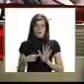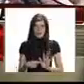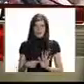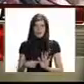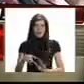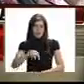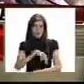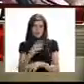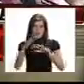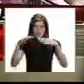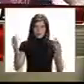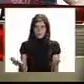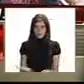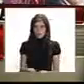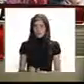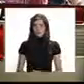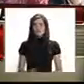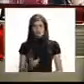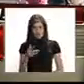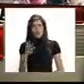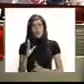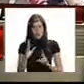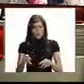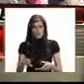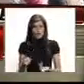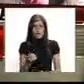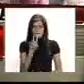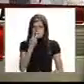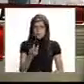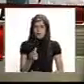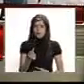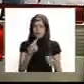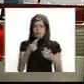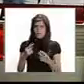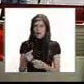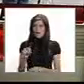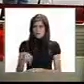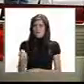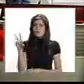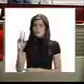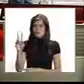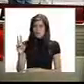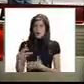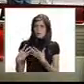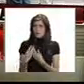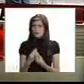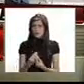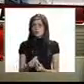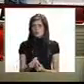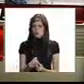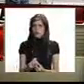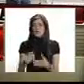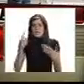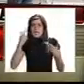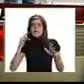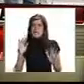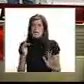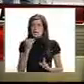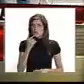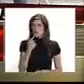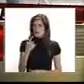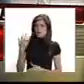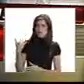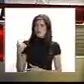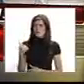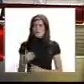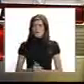mundo. Usted ha tenido la oportunidad de visitar en diversas oportunidades Venezuela en este acompañamiento. ¿Cree usted, como acaba de decir, que